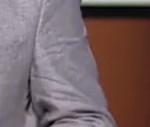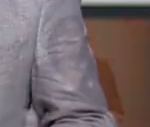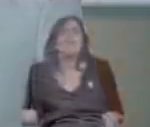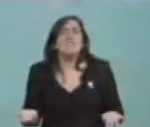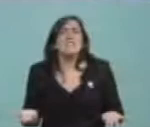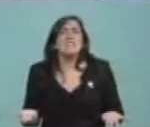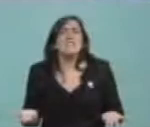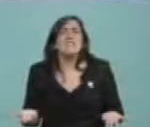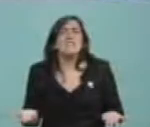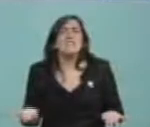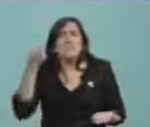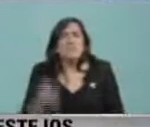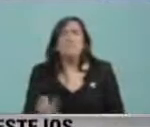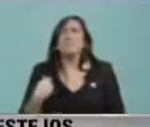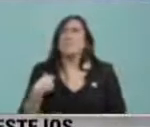siguiente.